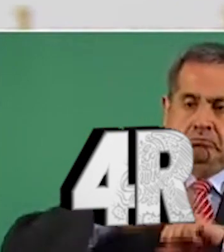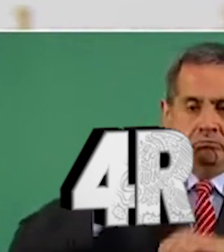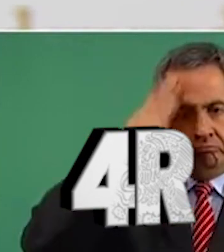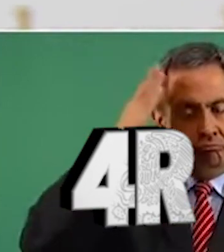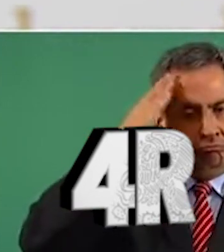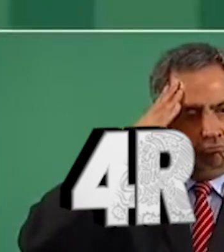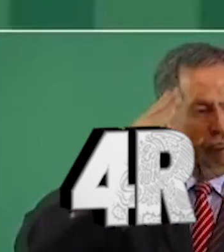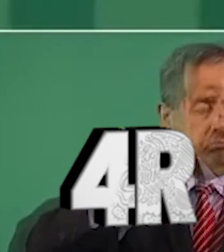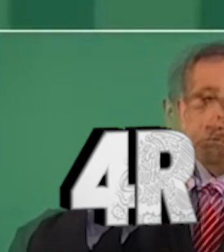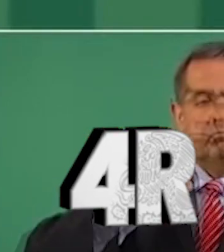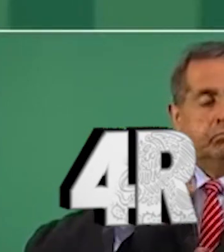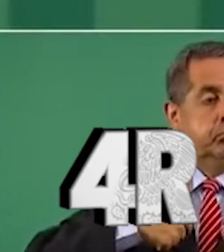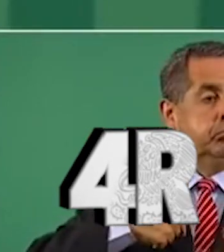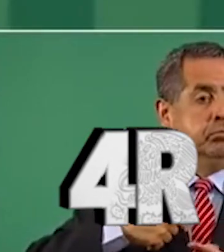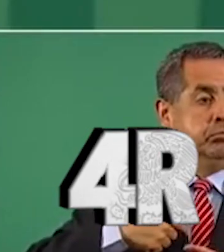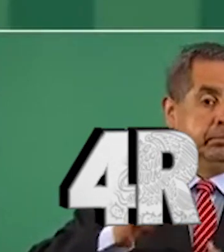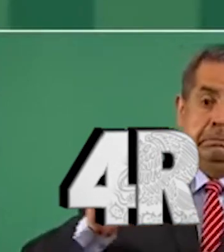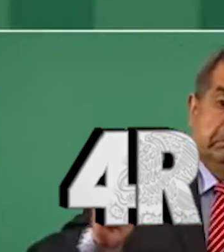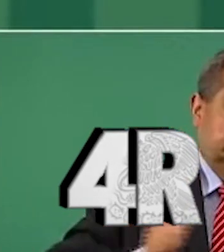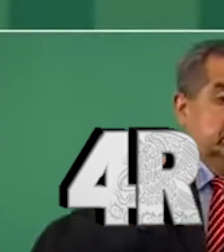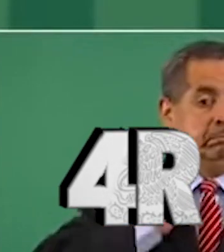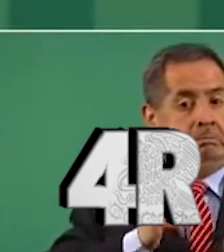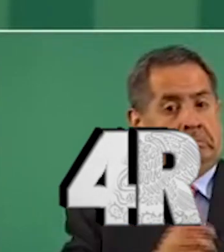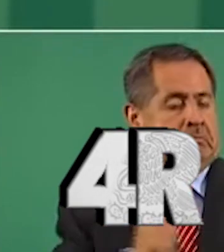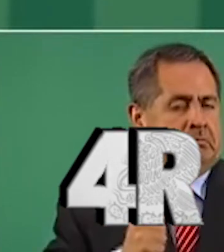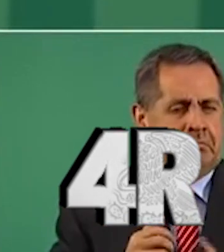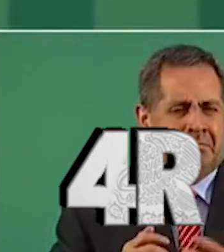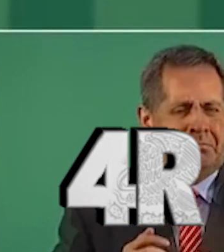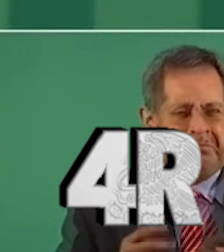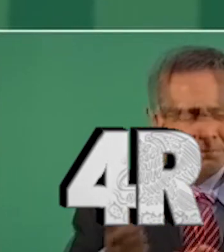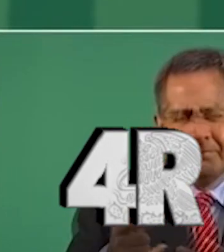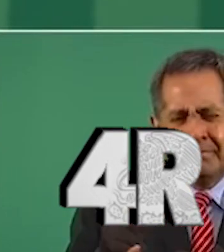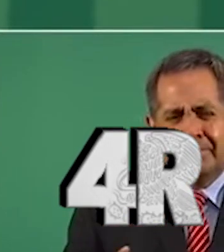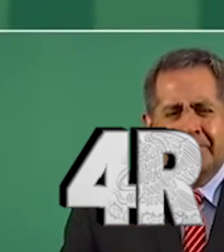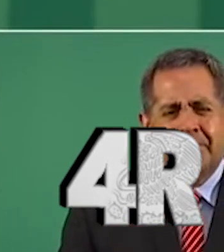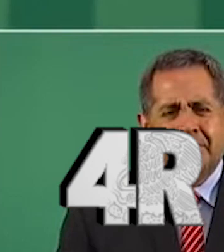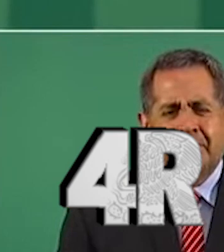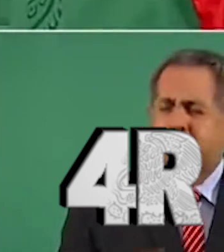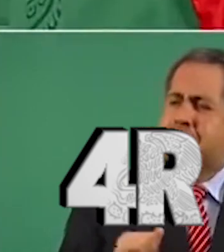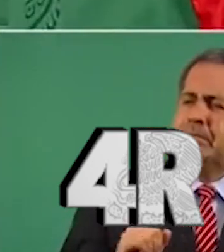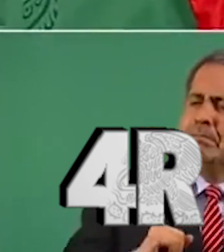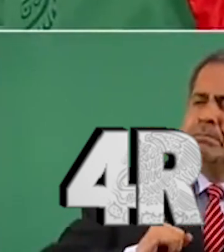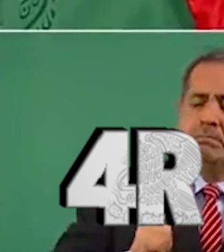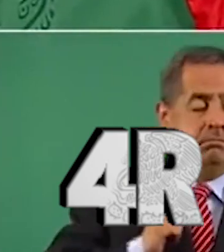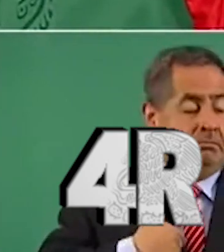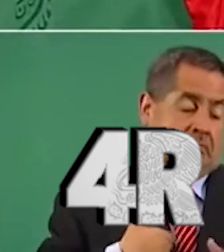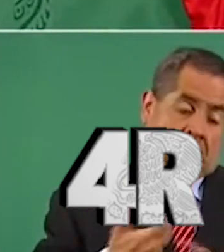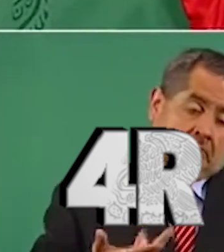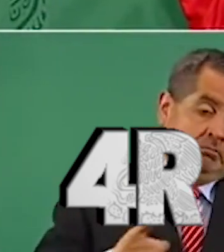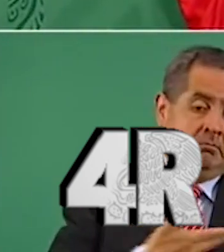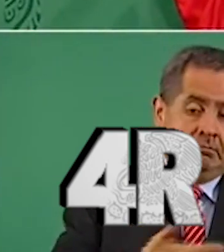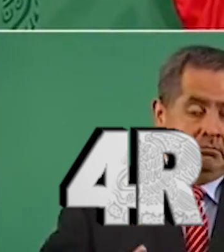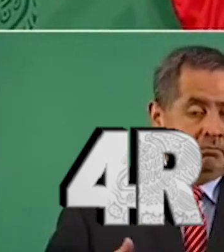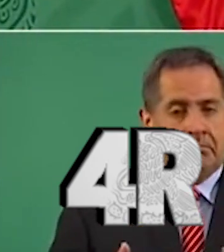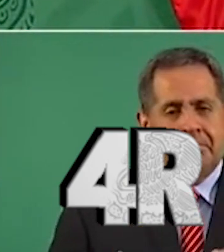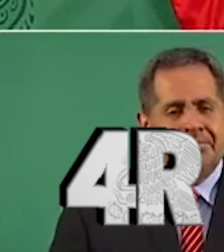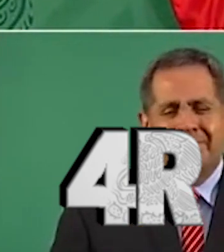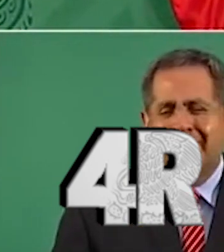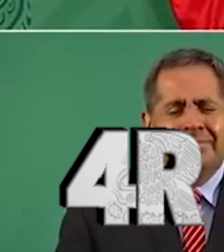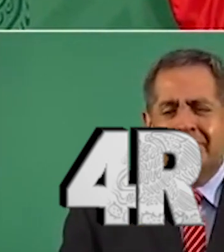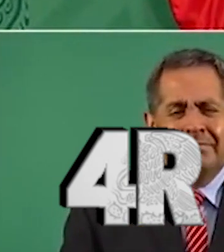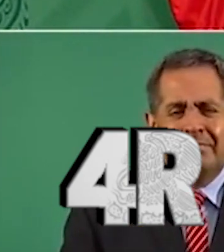importante de la República se actúe en una circunstancia como esta con influyentismo, dando